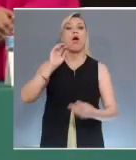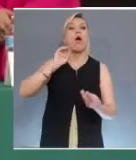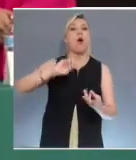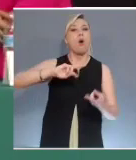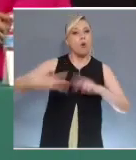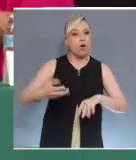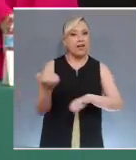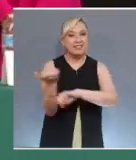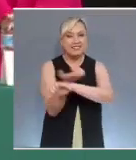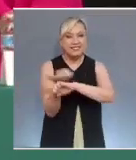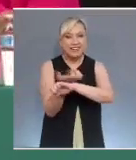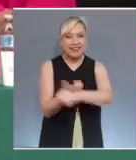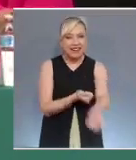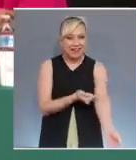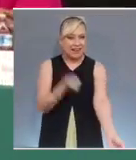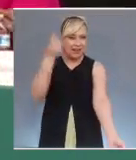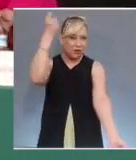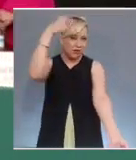informativo Mario López Peña